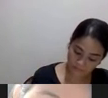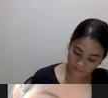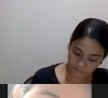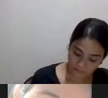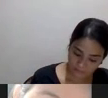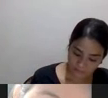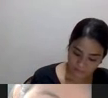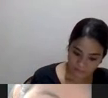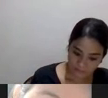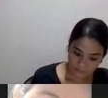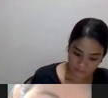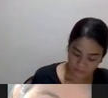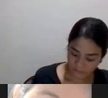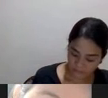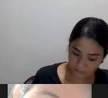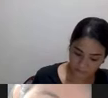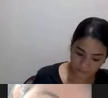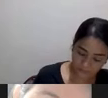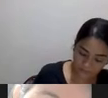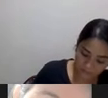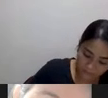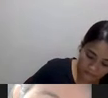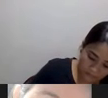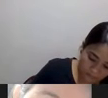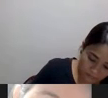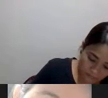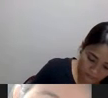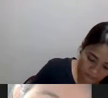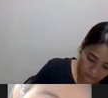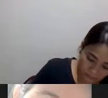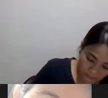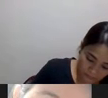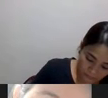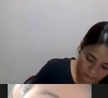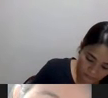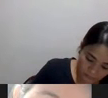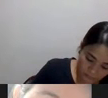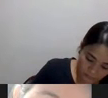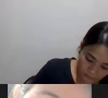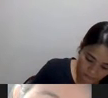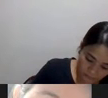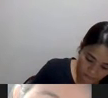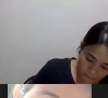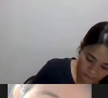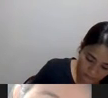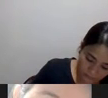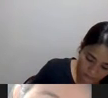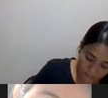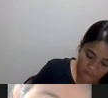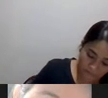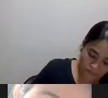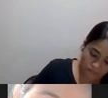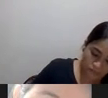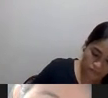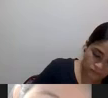la semana pasada, y luego ya tenemos esas otras 4 horas adicionales para ya entregar el curso con la